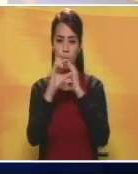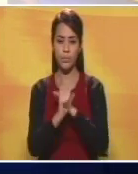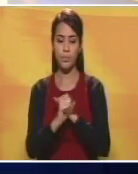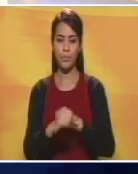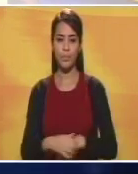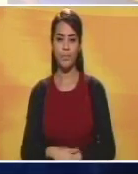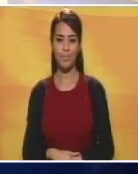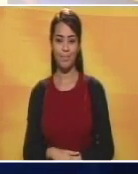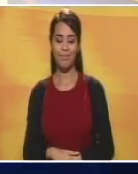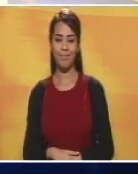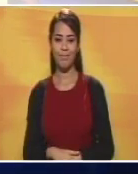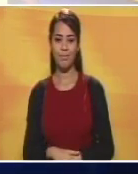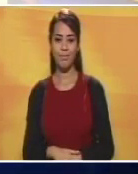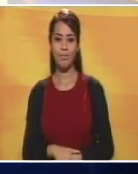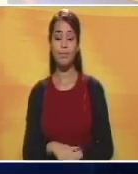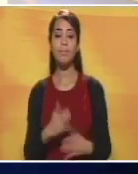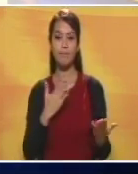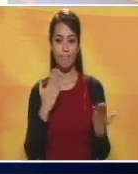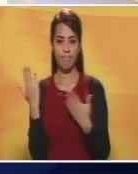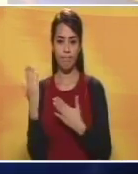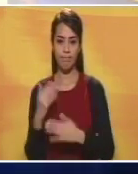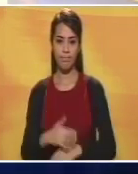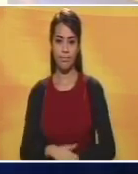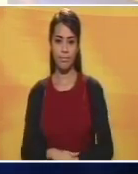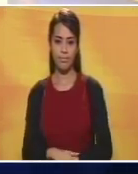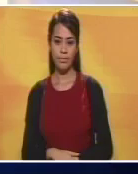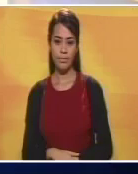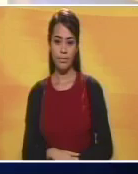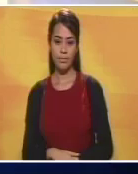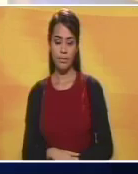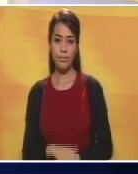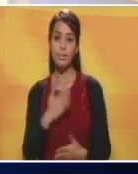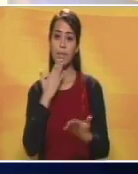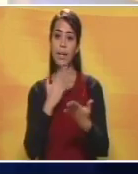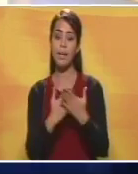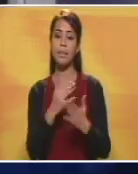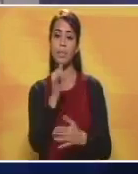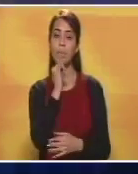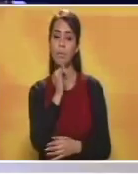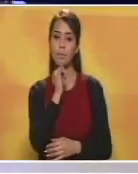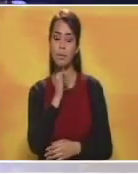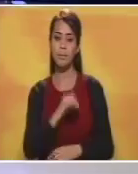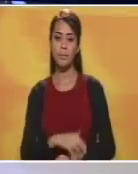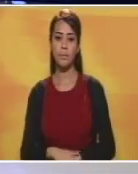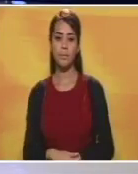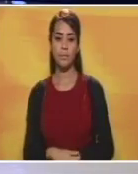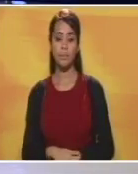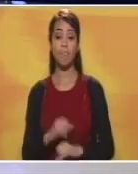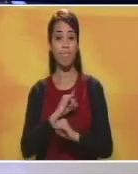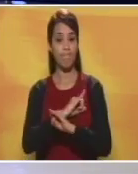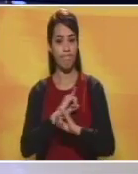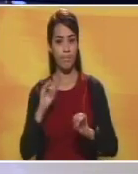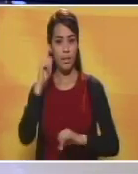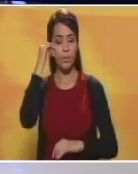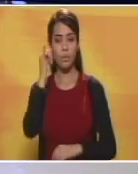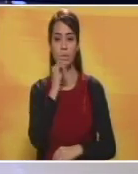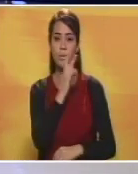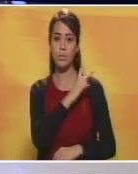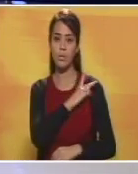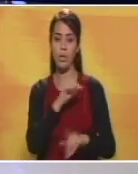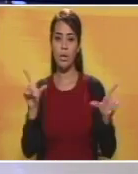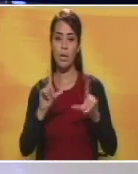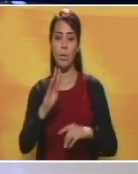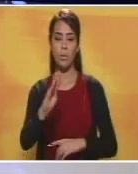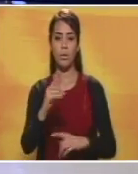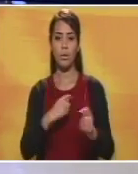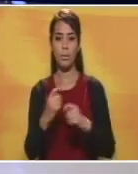emisión estelar. Por ahora devolvemos el pase al estudio. Gracias, Manuel, por tu reporte, amigos. Así ponemos punto y final a la emisión